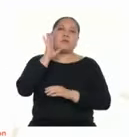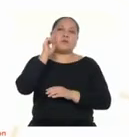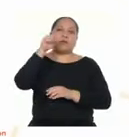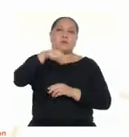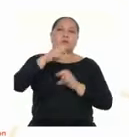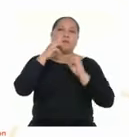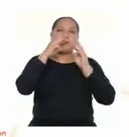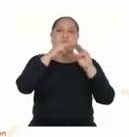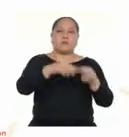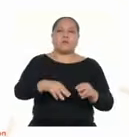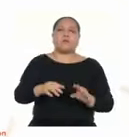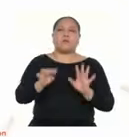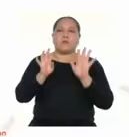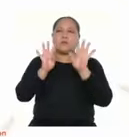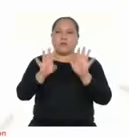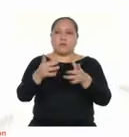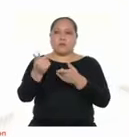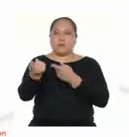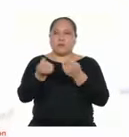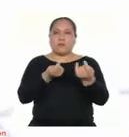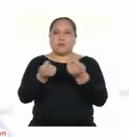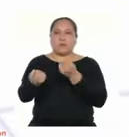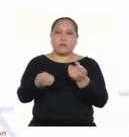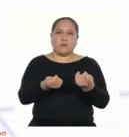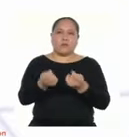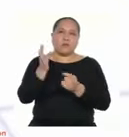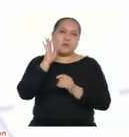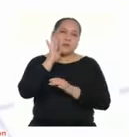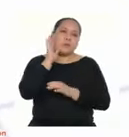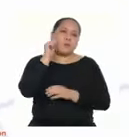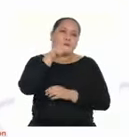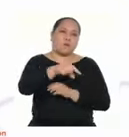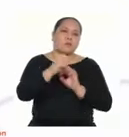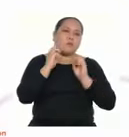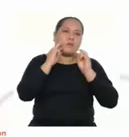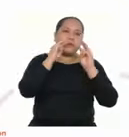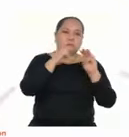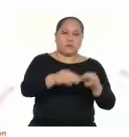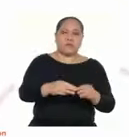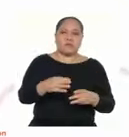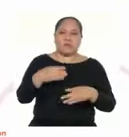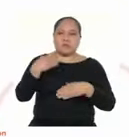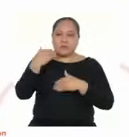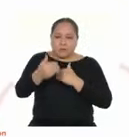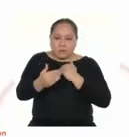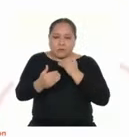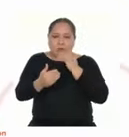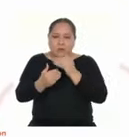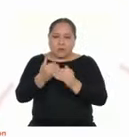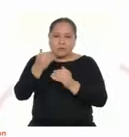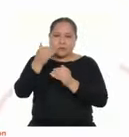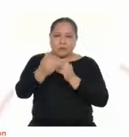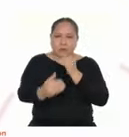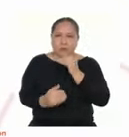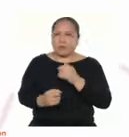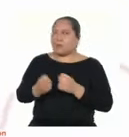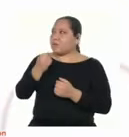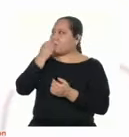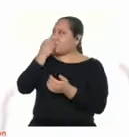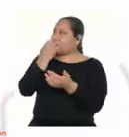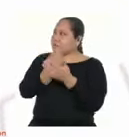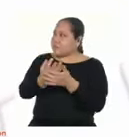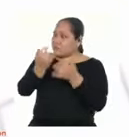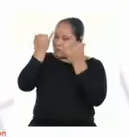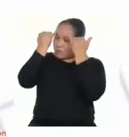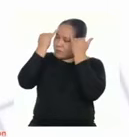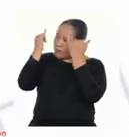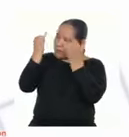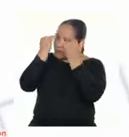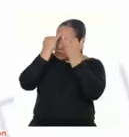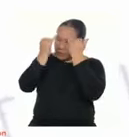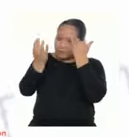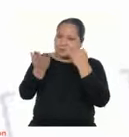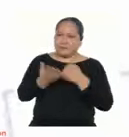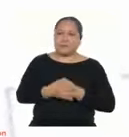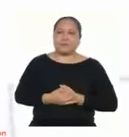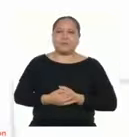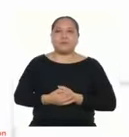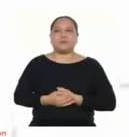9. Controlar la contaminación marina de manera sistemática. Muy buenas ideas.